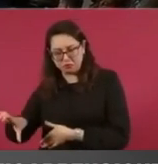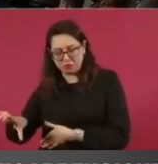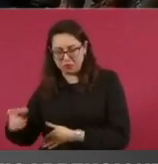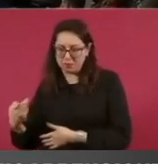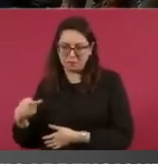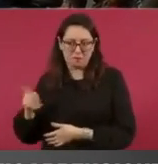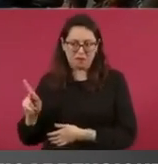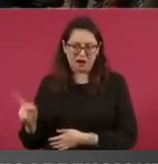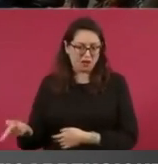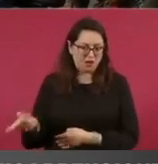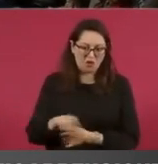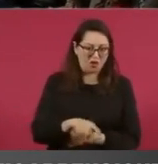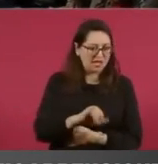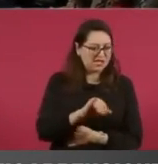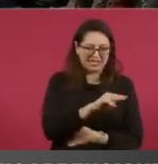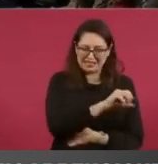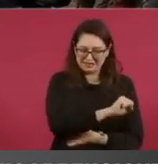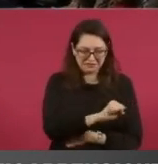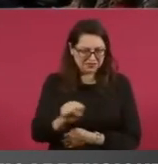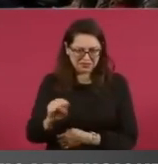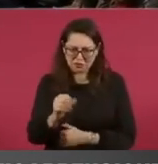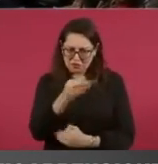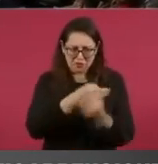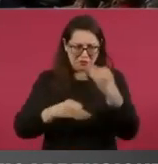No, esto